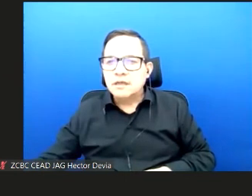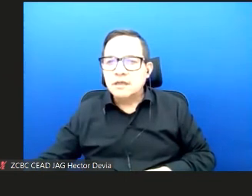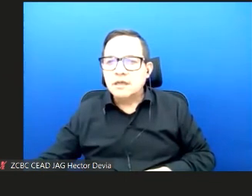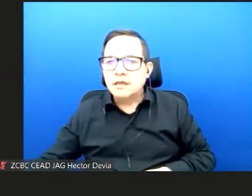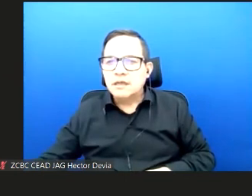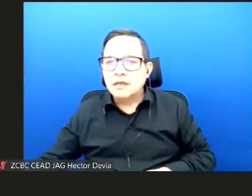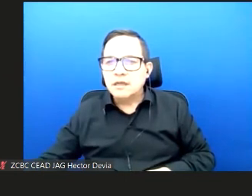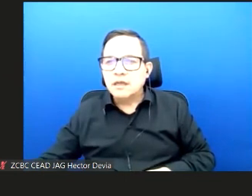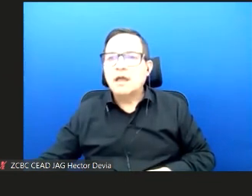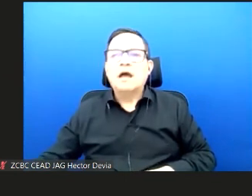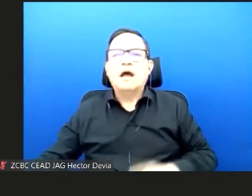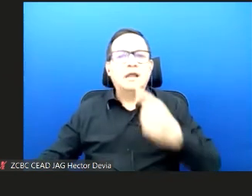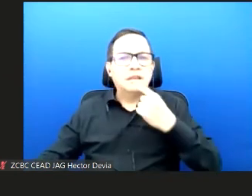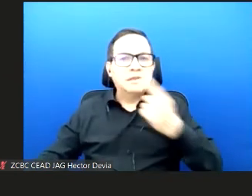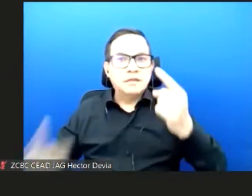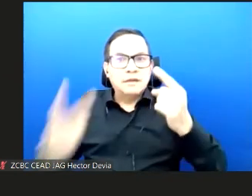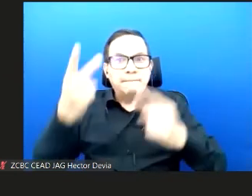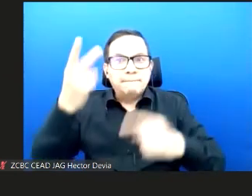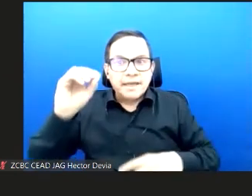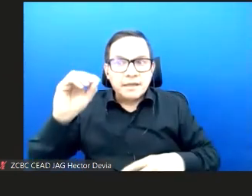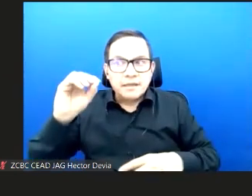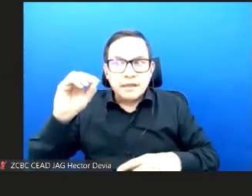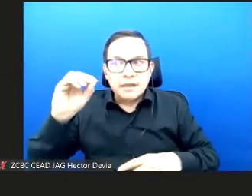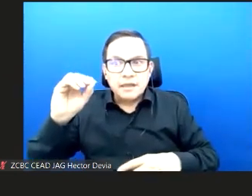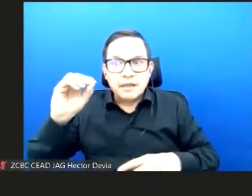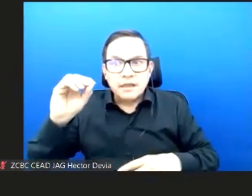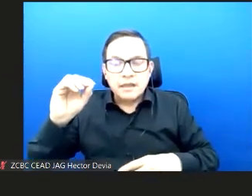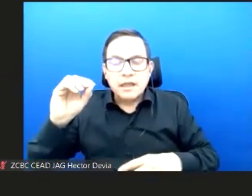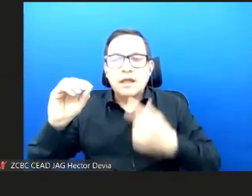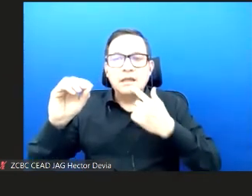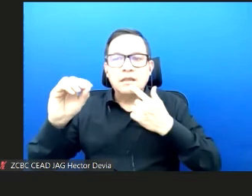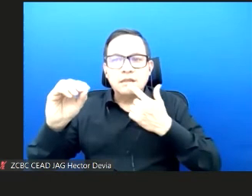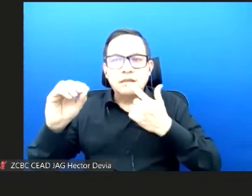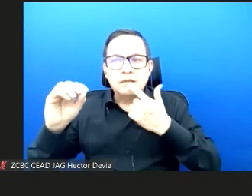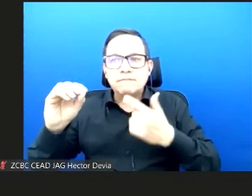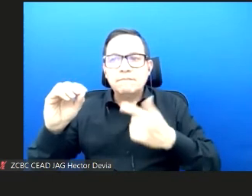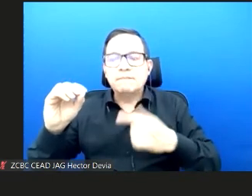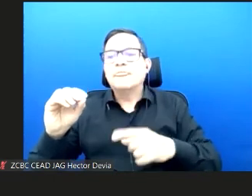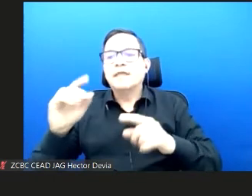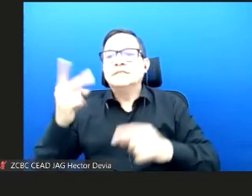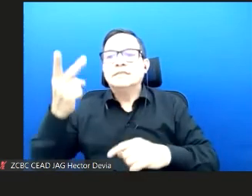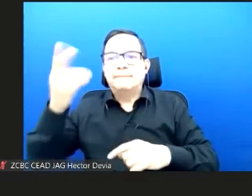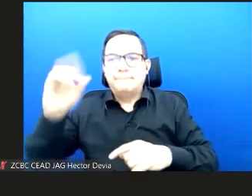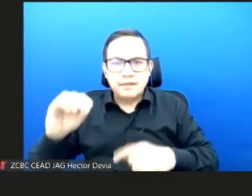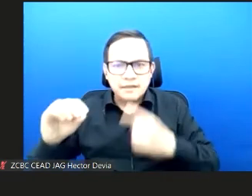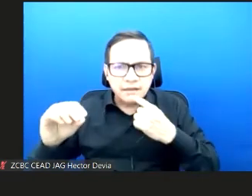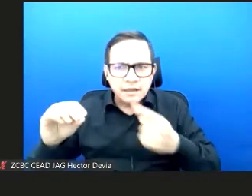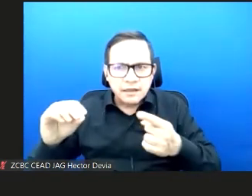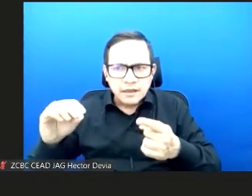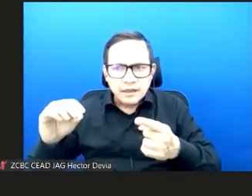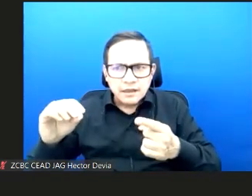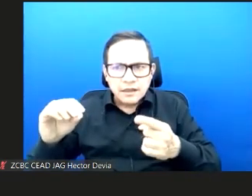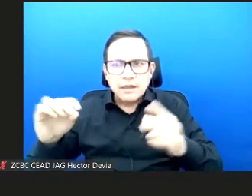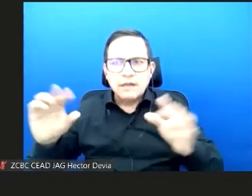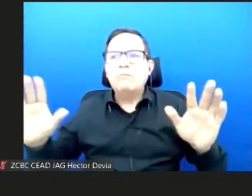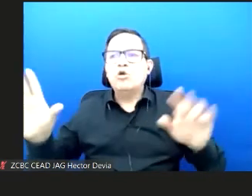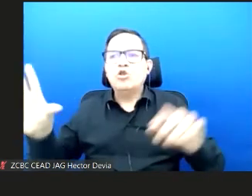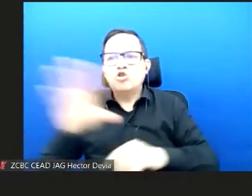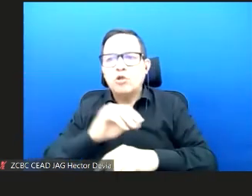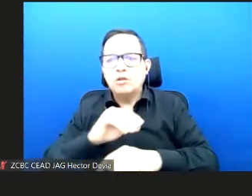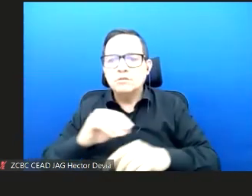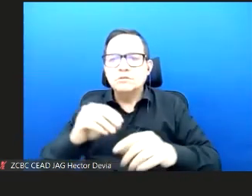Entonces, como tenemos que son 20, tiene que haber 20 en total en toda la intersección y ya tenemos